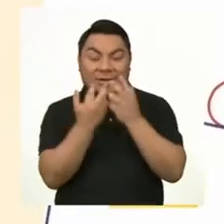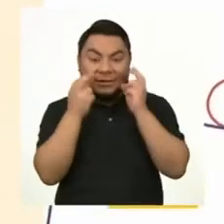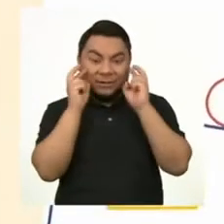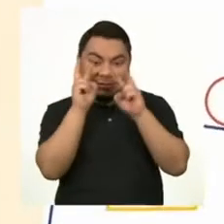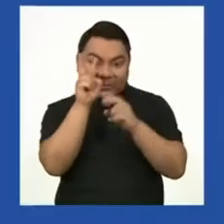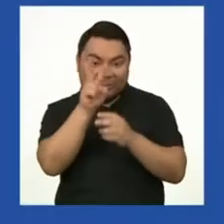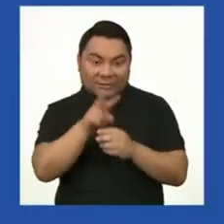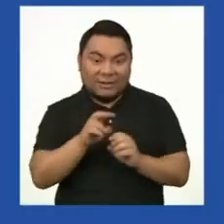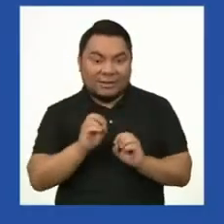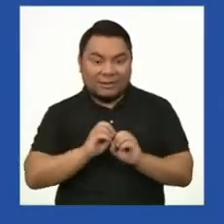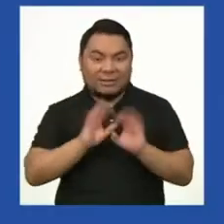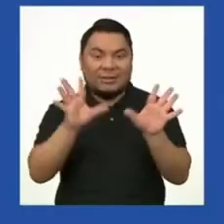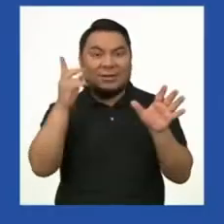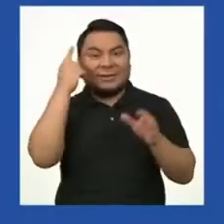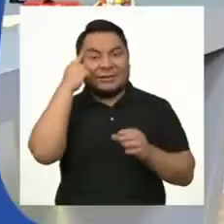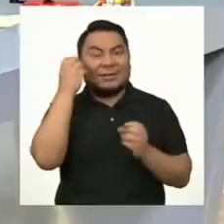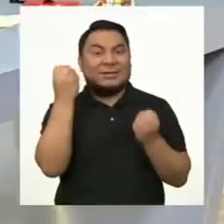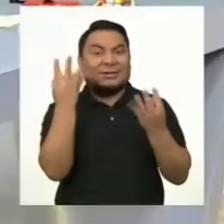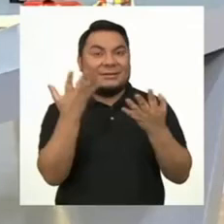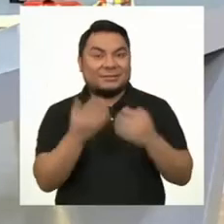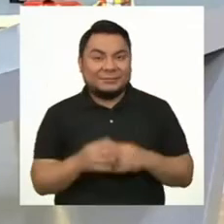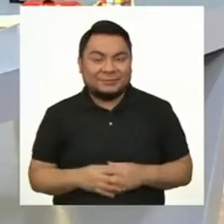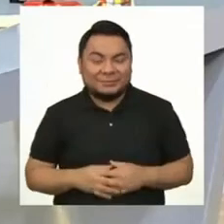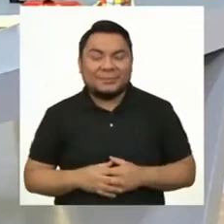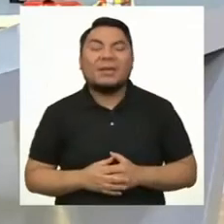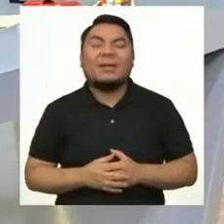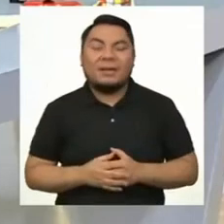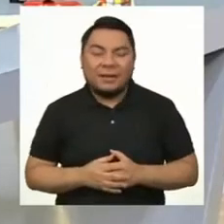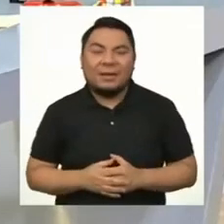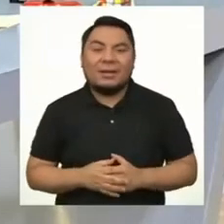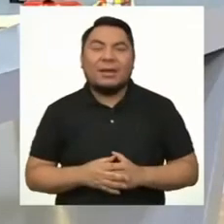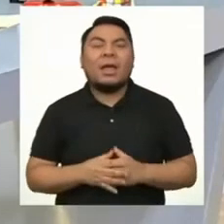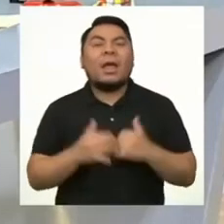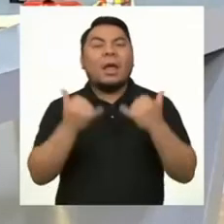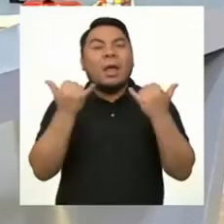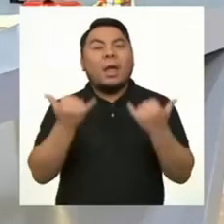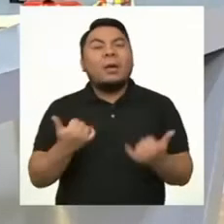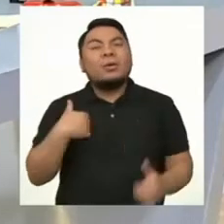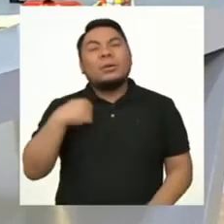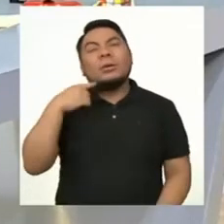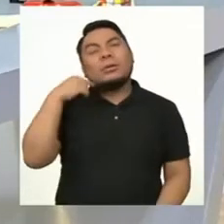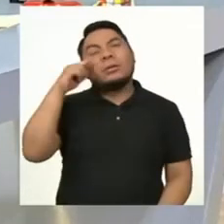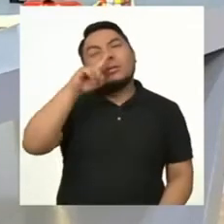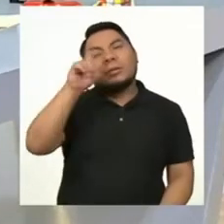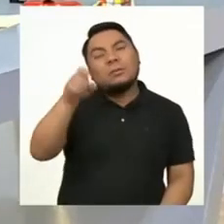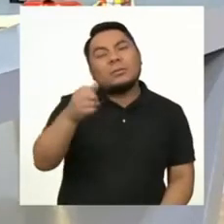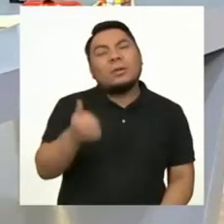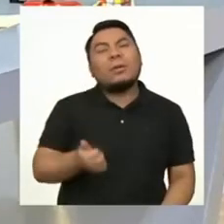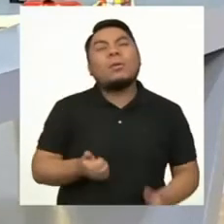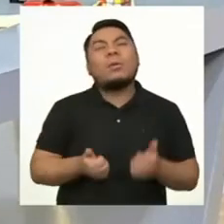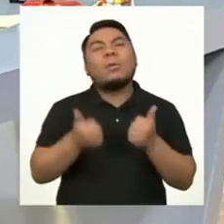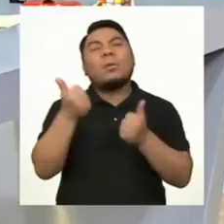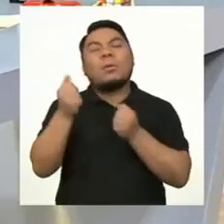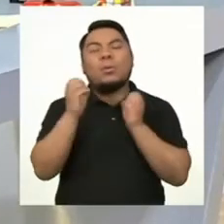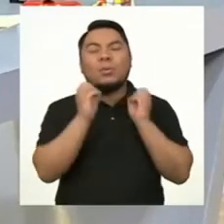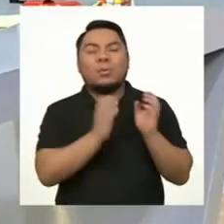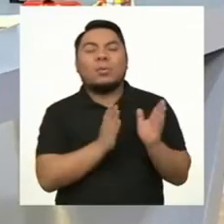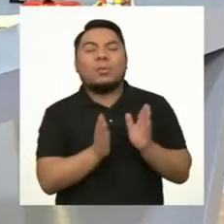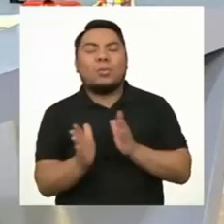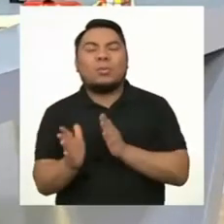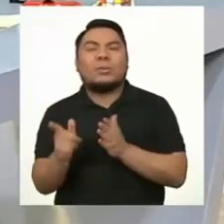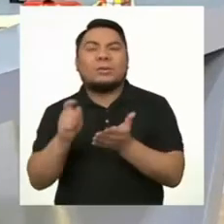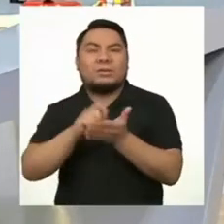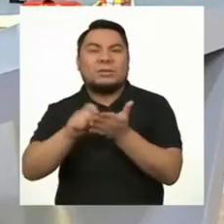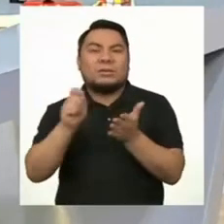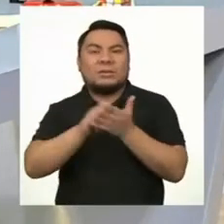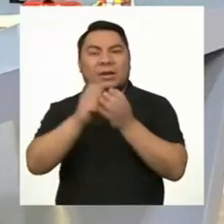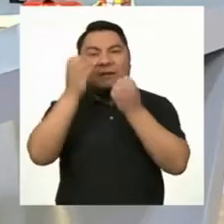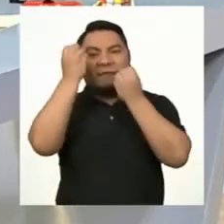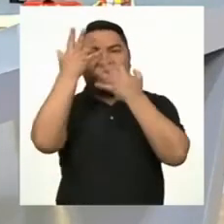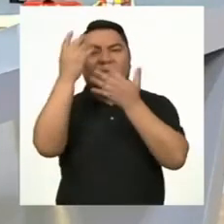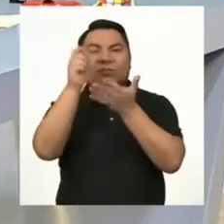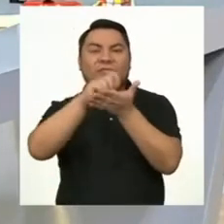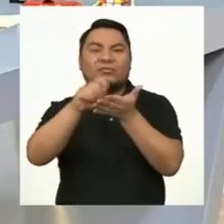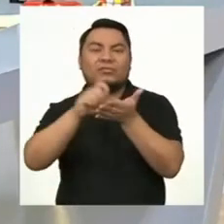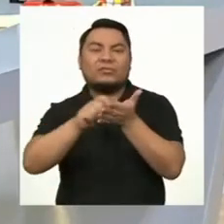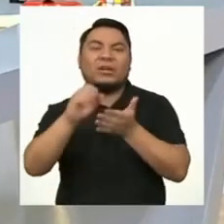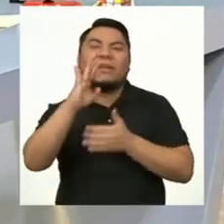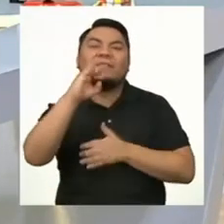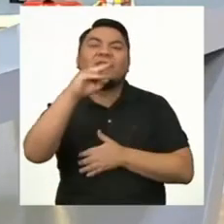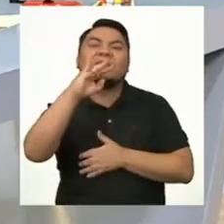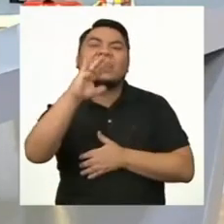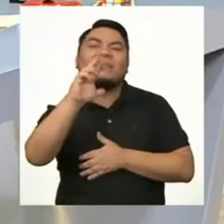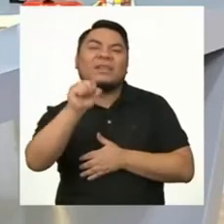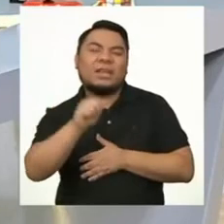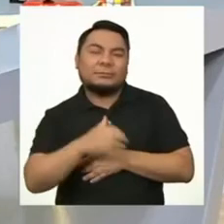atención. Y ahora me pregunto, ¿cómo es el orden de contenidos en una infografía?